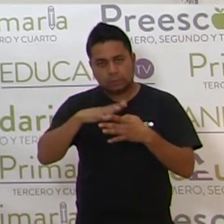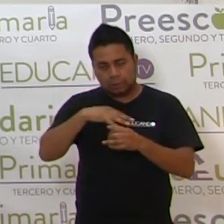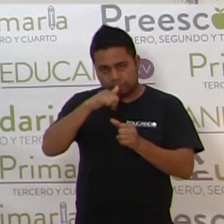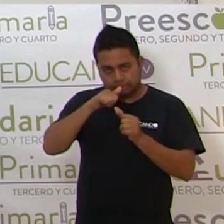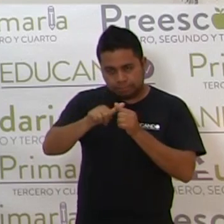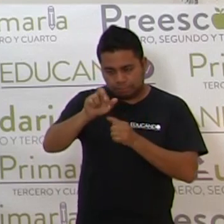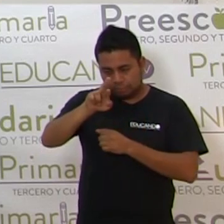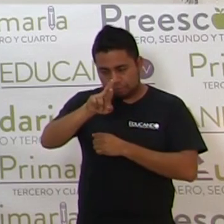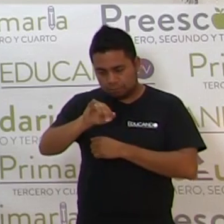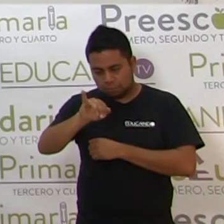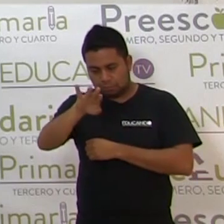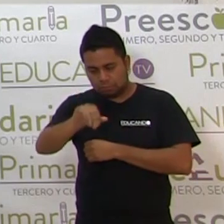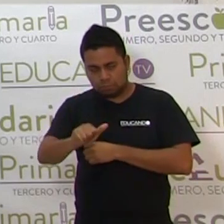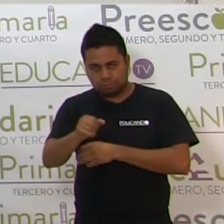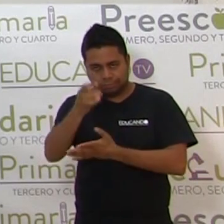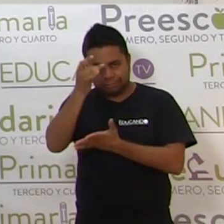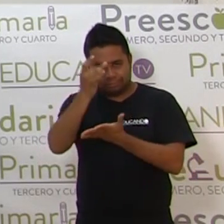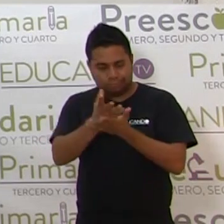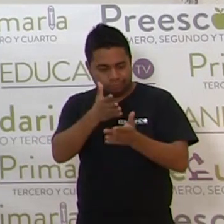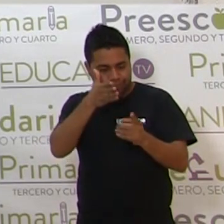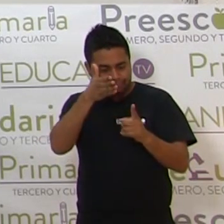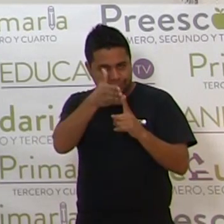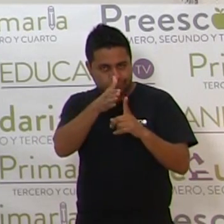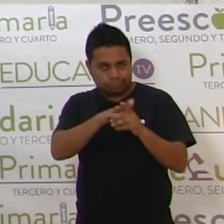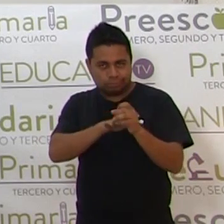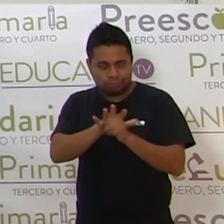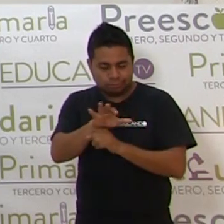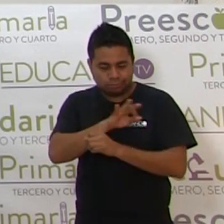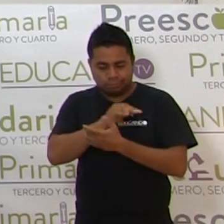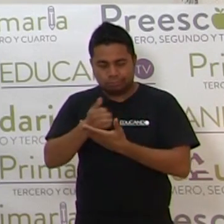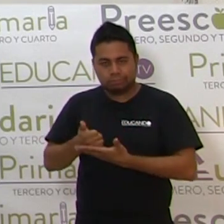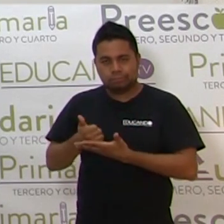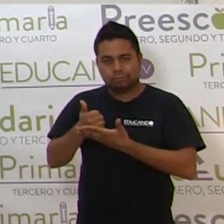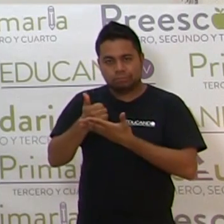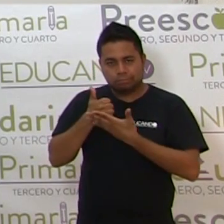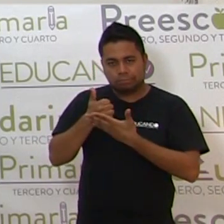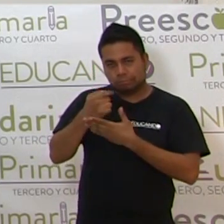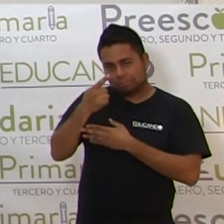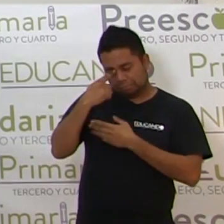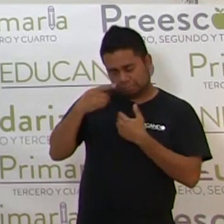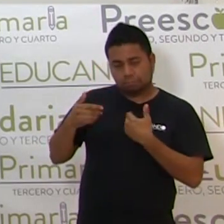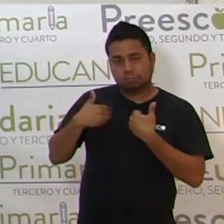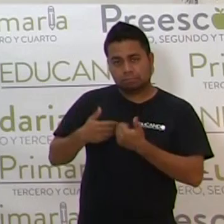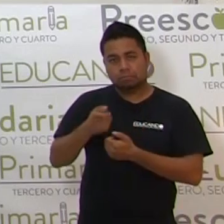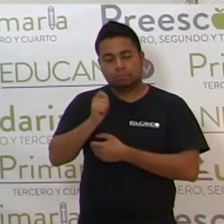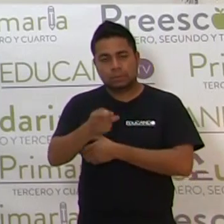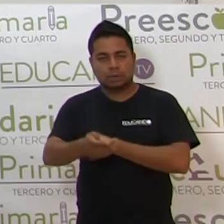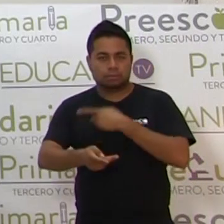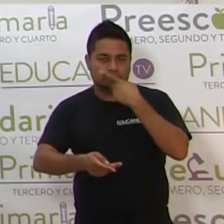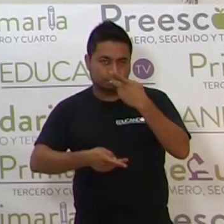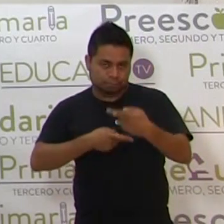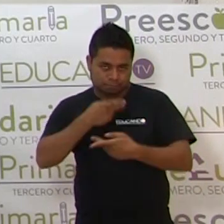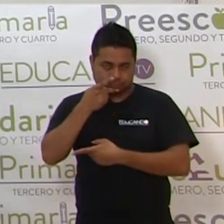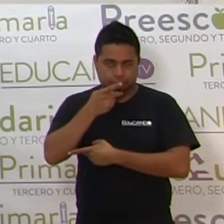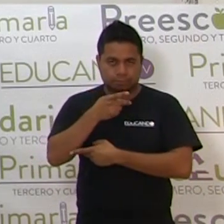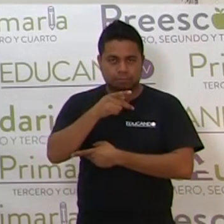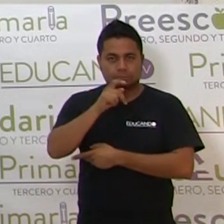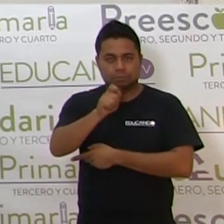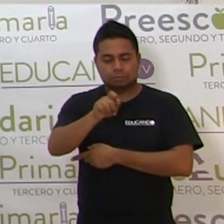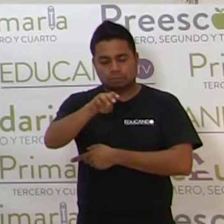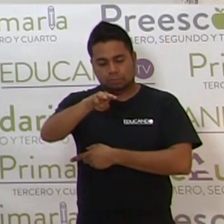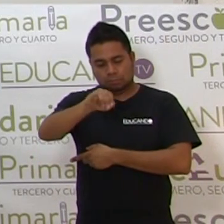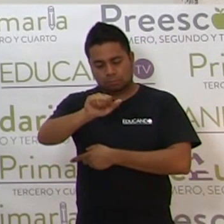rima específica que nos va a permitir entender y comprender los versos. Hablamos de métrica